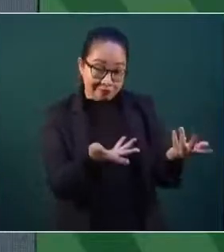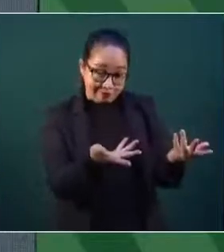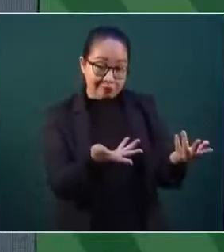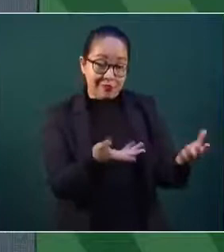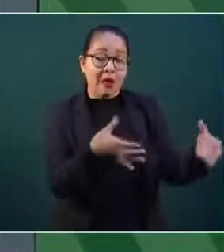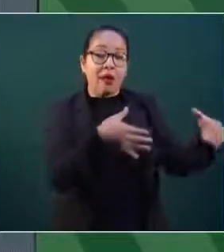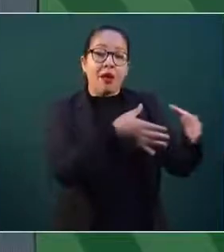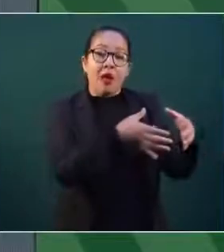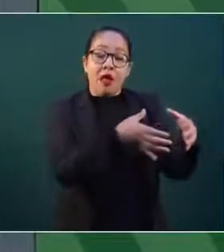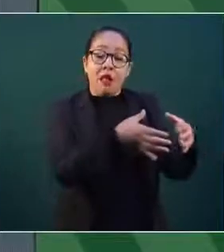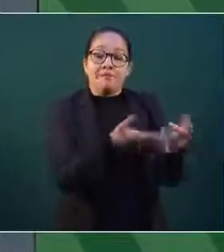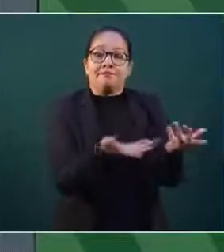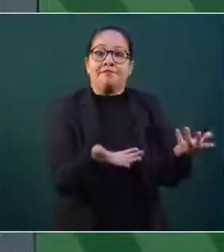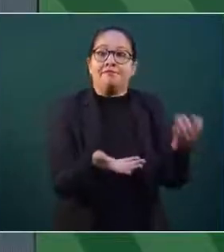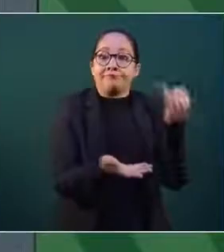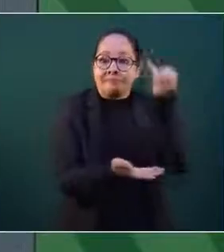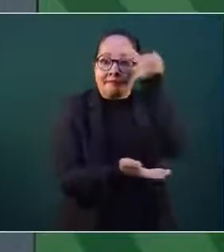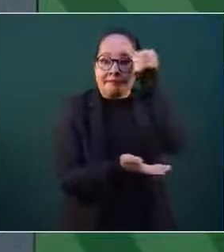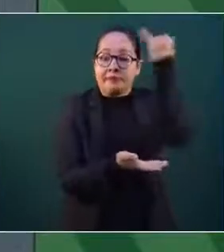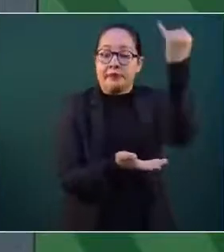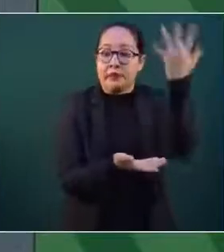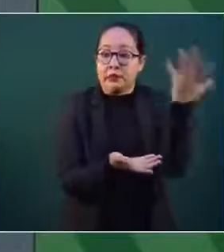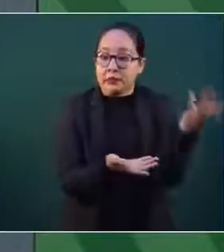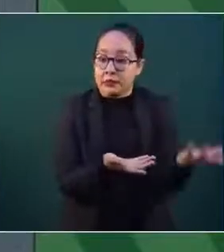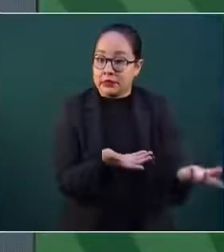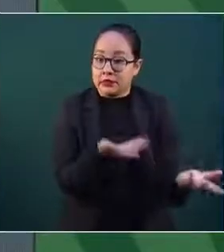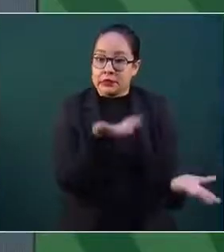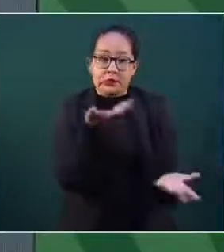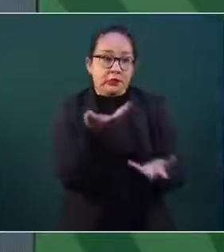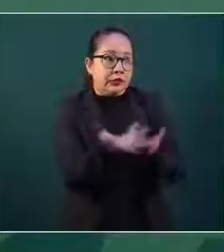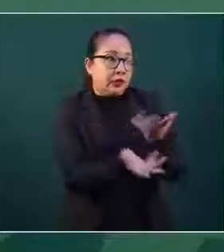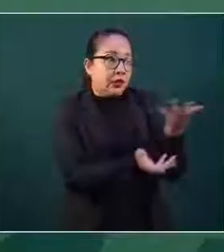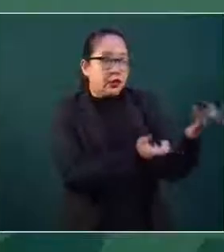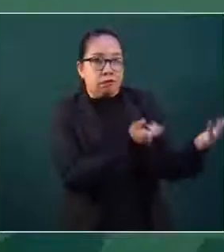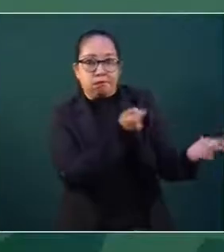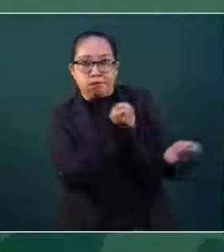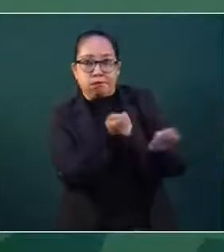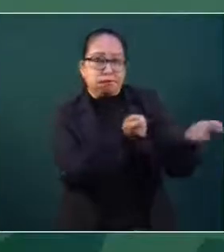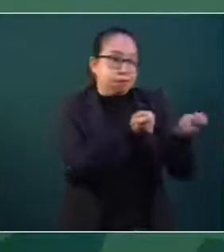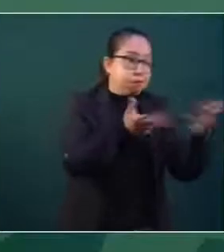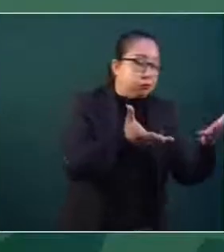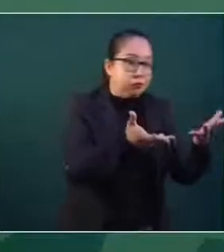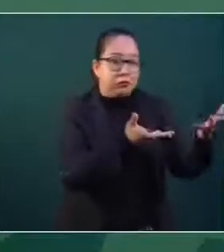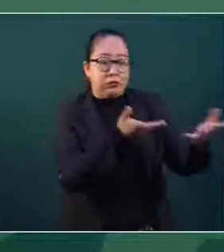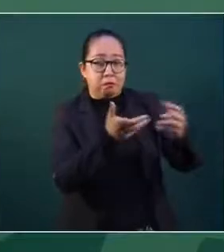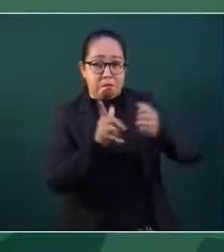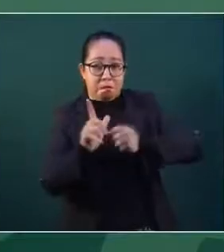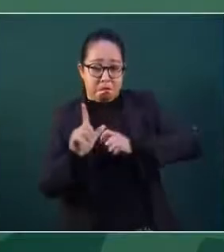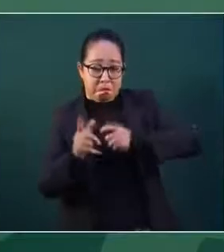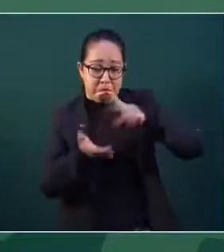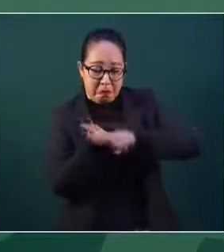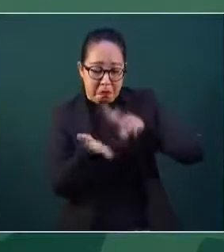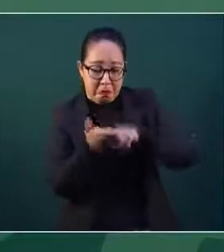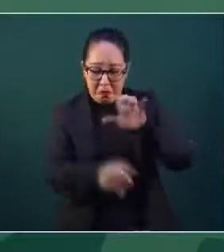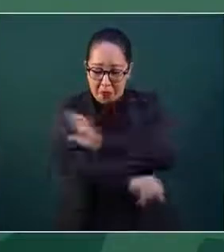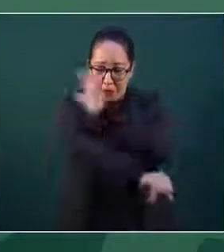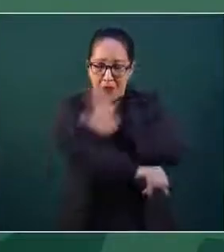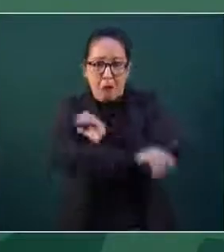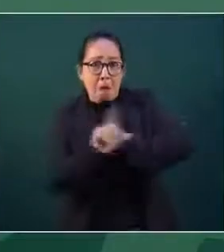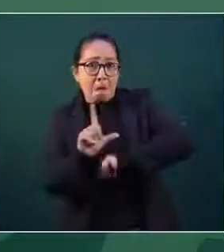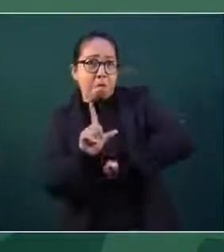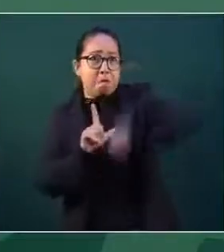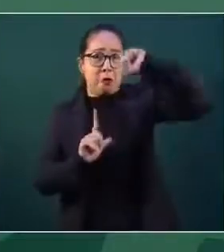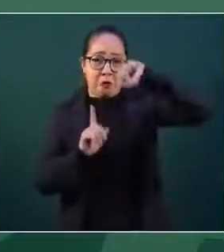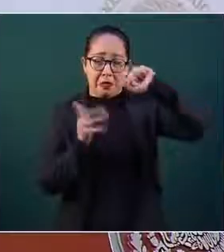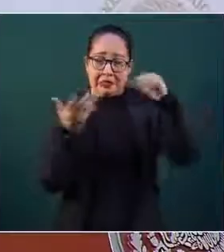neoliberales, entonces habría un descontrol en los precios y afectaría